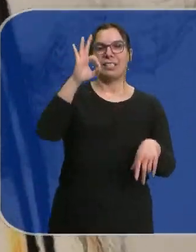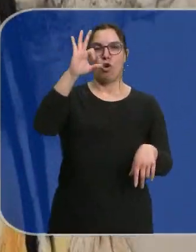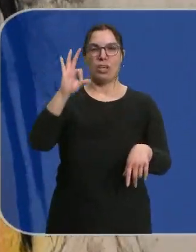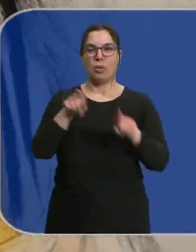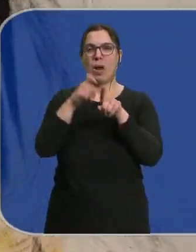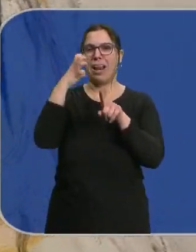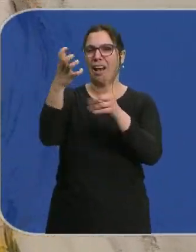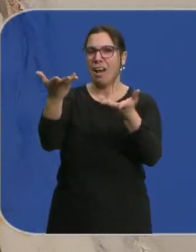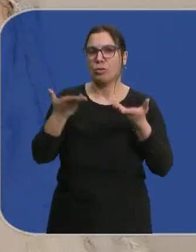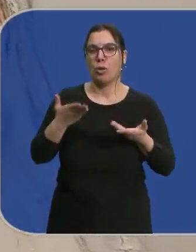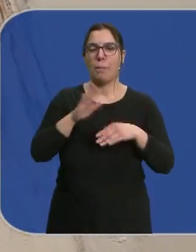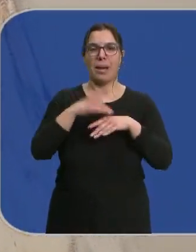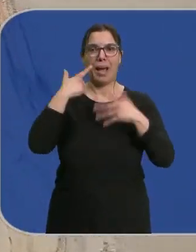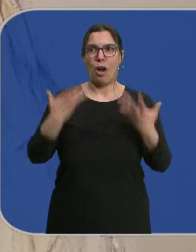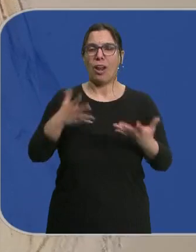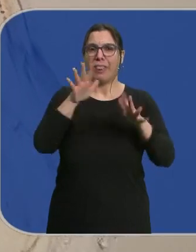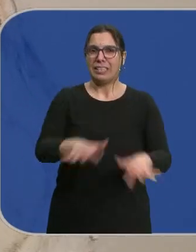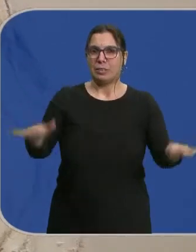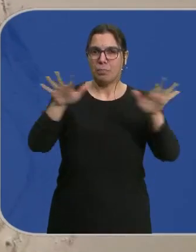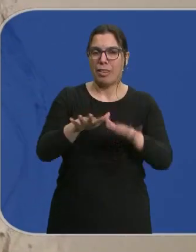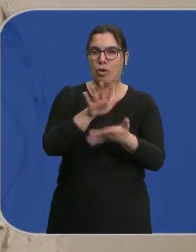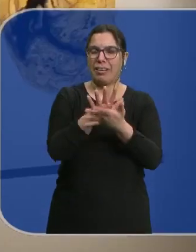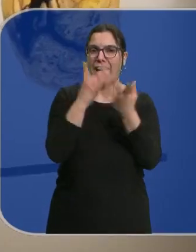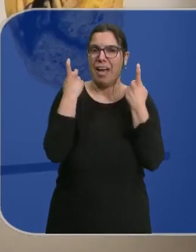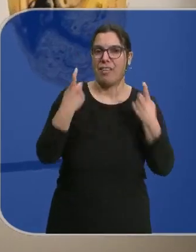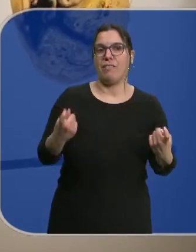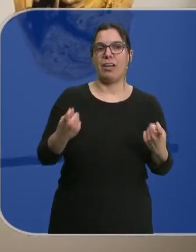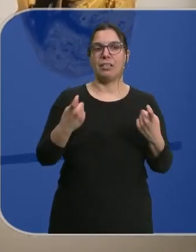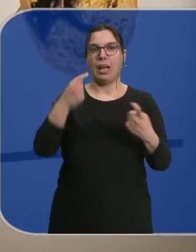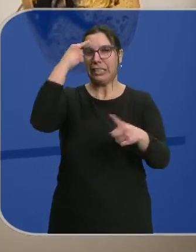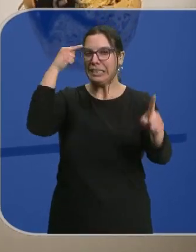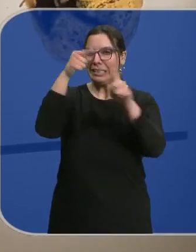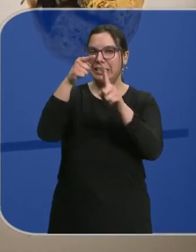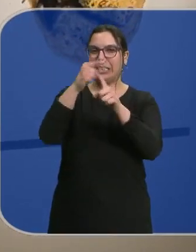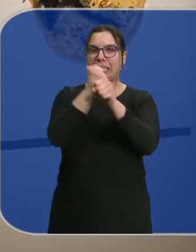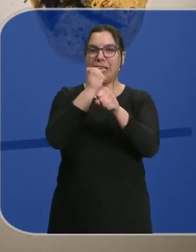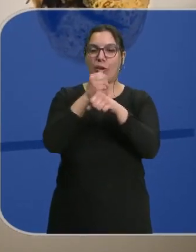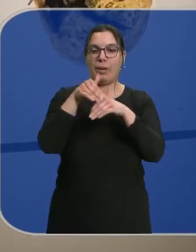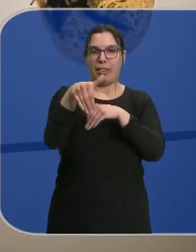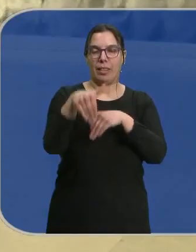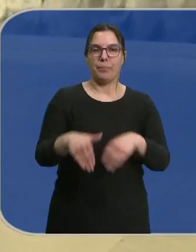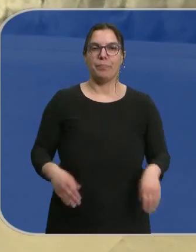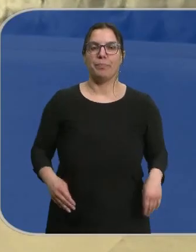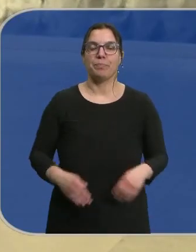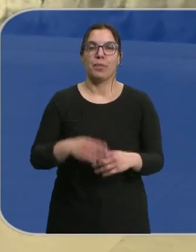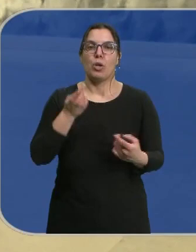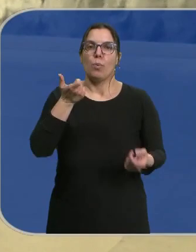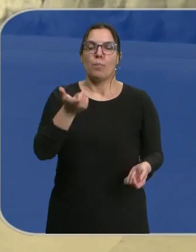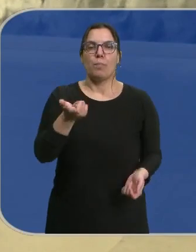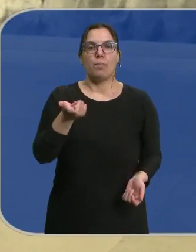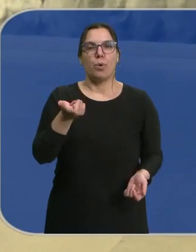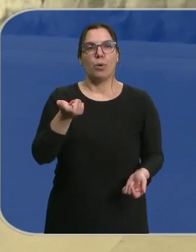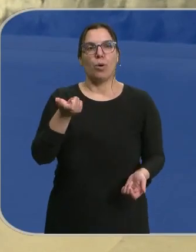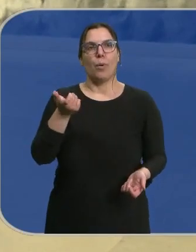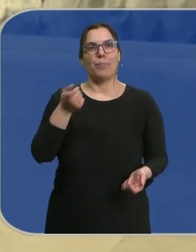de auxilio por vivir el presente más despacio, una calma que anhela y se la marca como su trabajo a más corto plazo. Es un poco